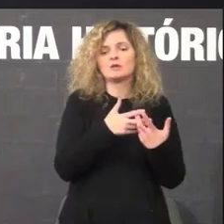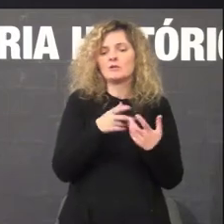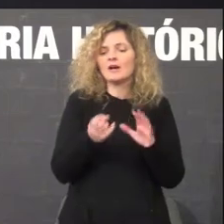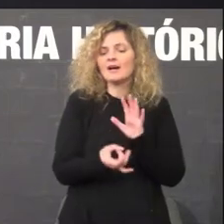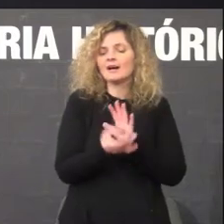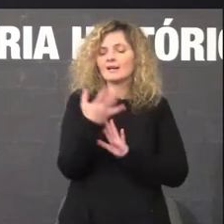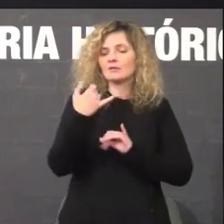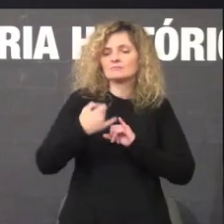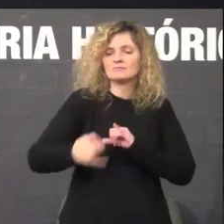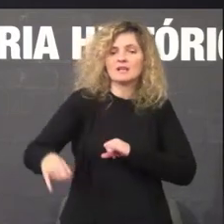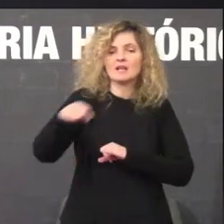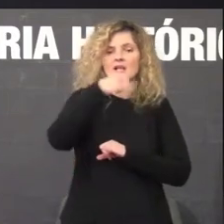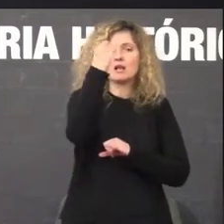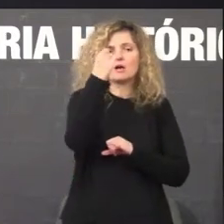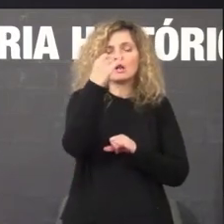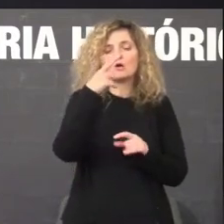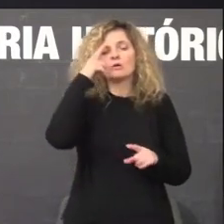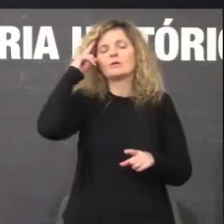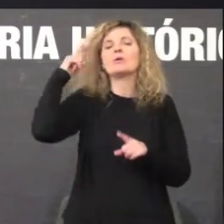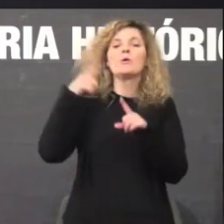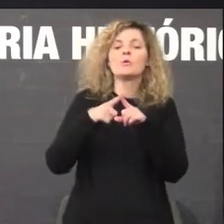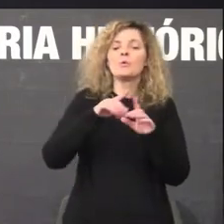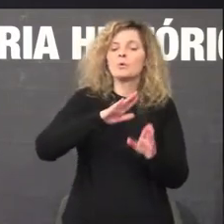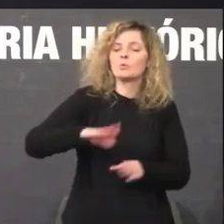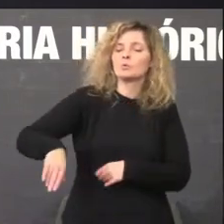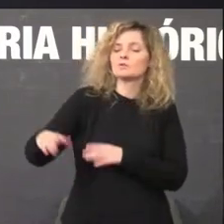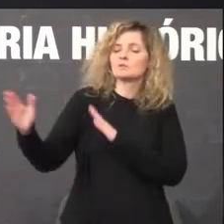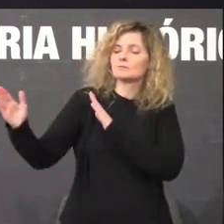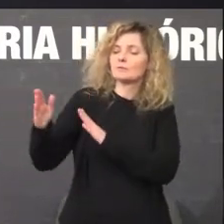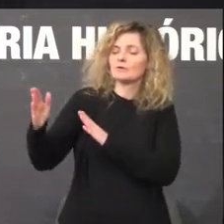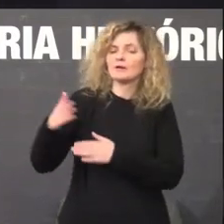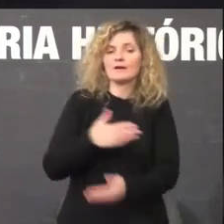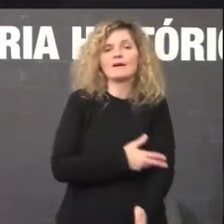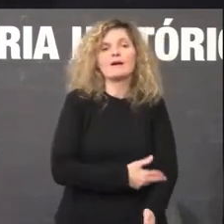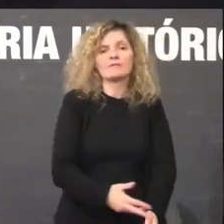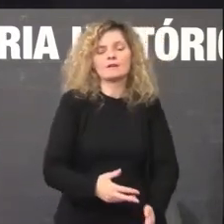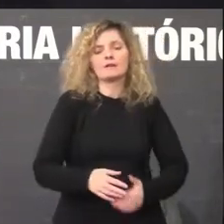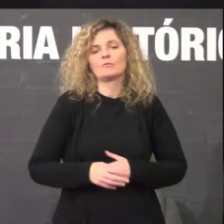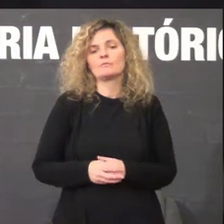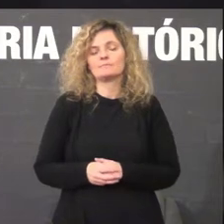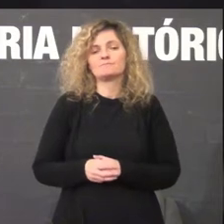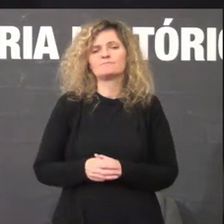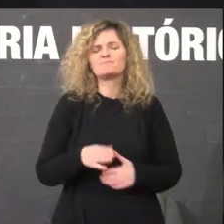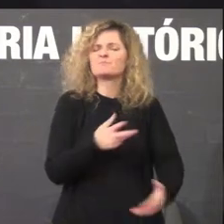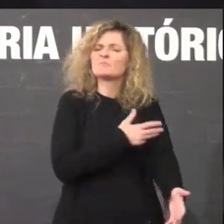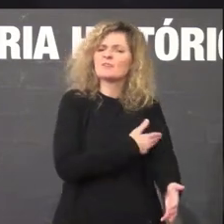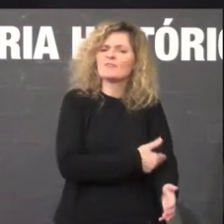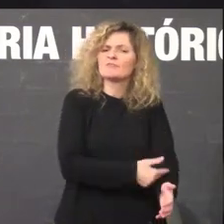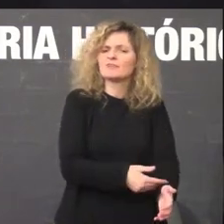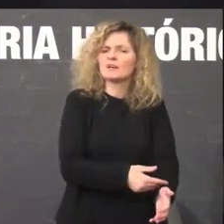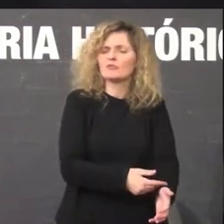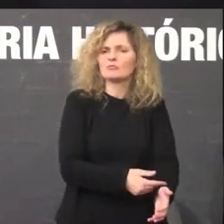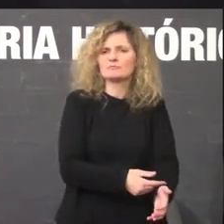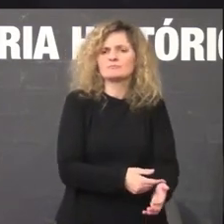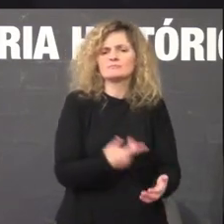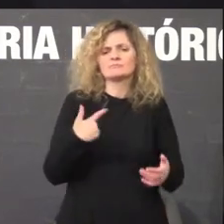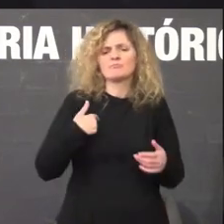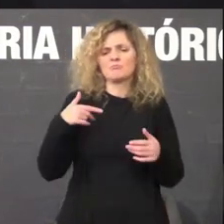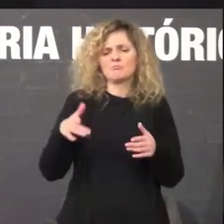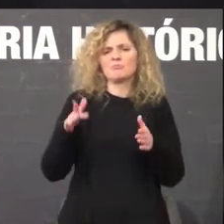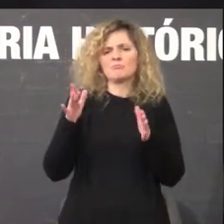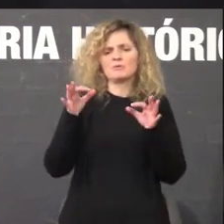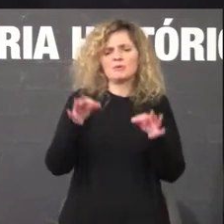ese hilo de cara a esos últimos años de Franco. Franco llega un